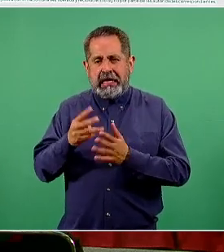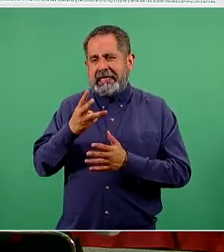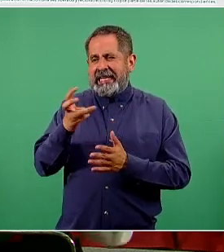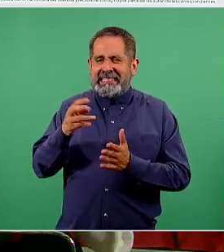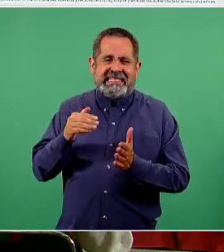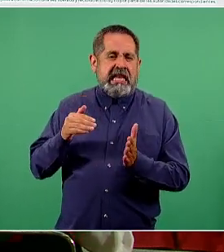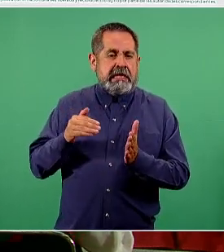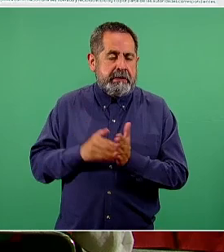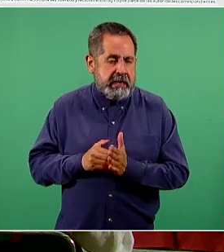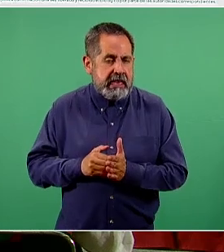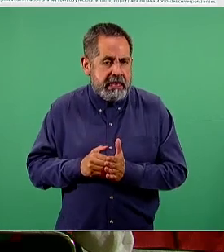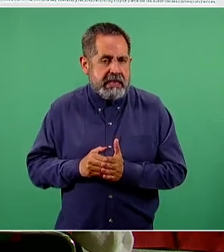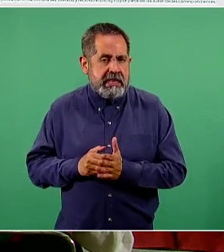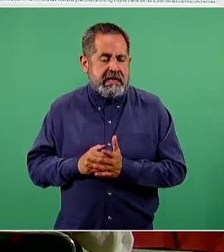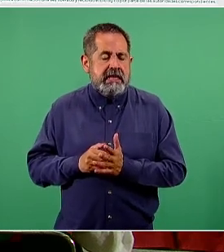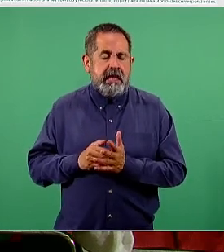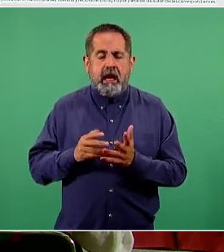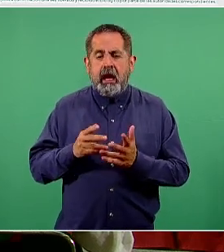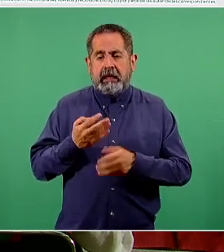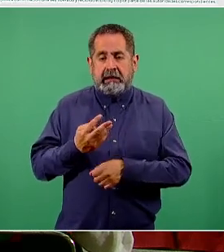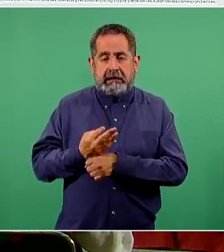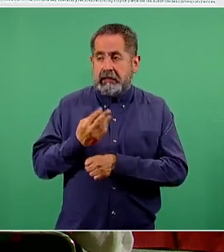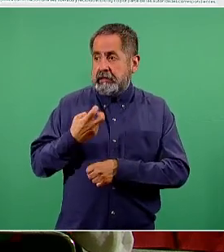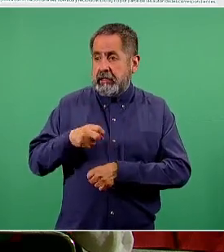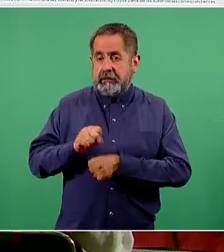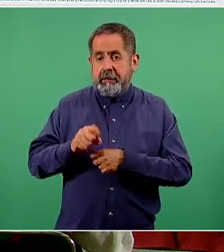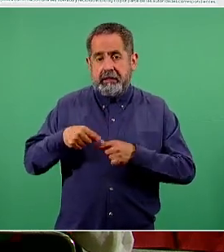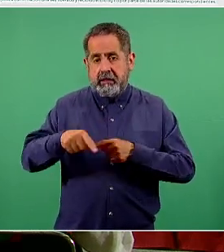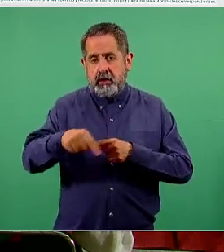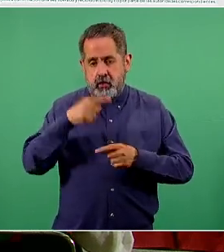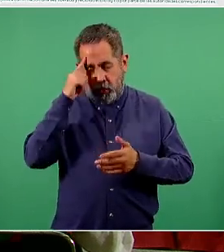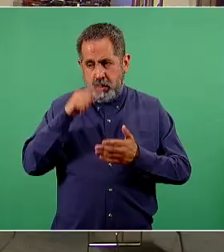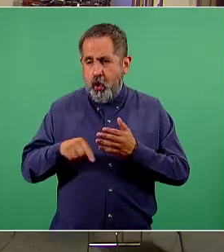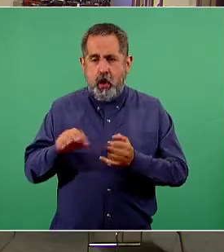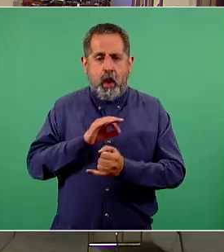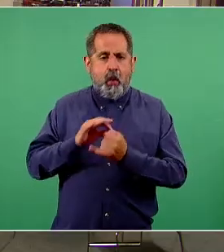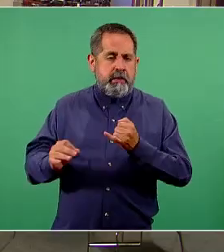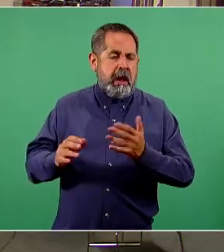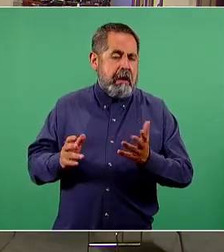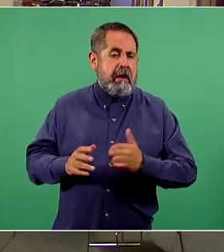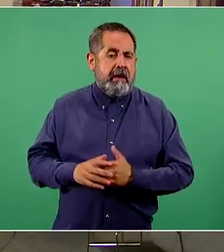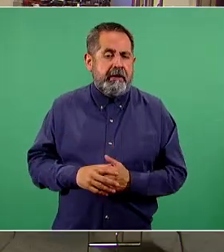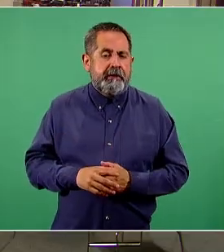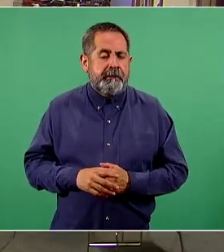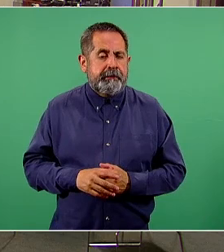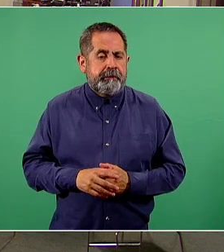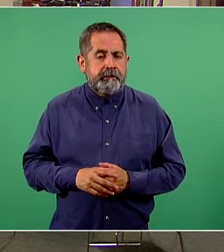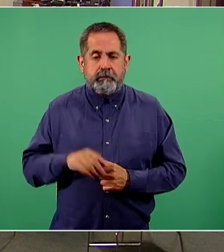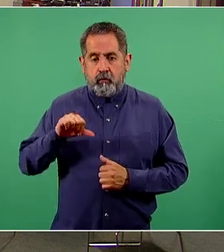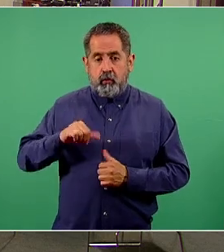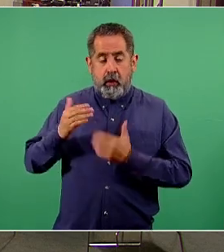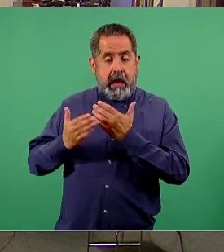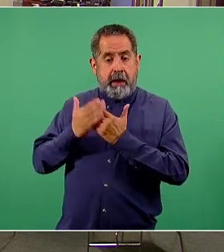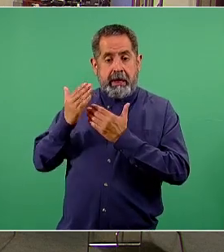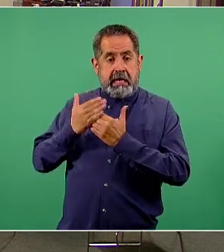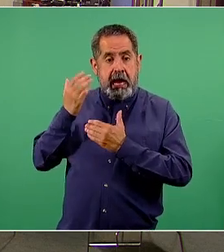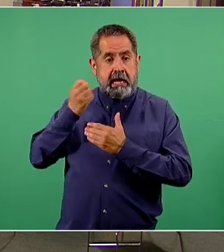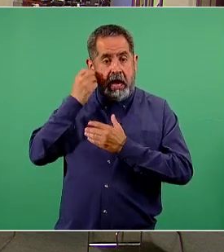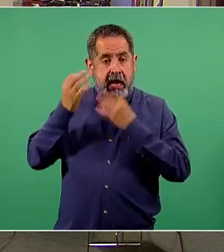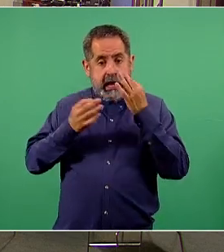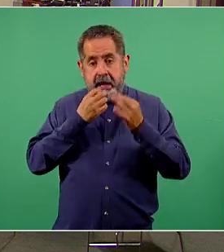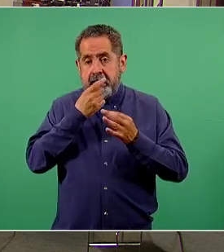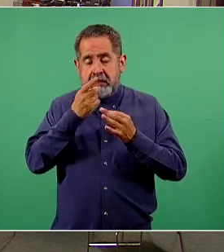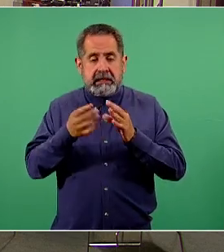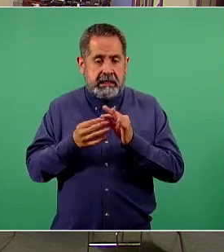3.300.000 que estaremos recibiendo esta semana. Me parece que esta es la última. Y como decíamos en la mañana, esto